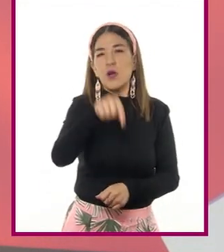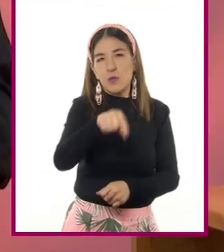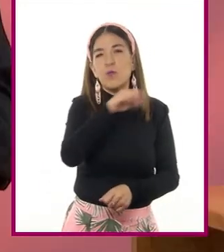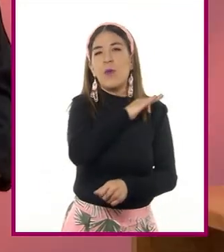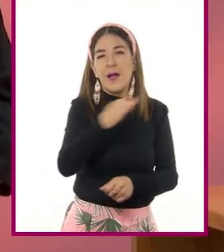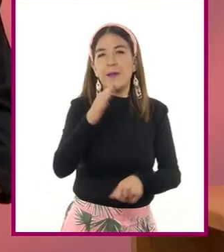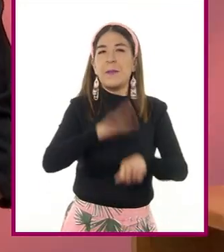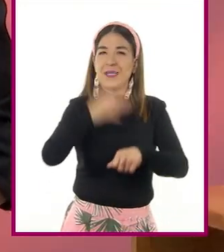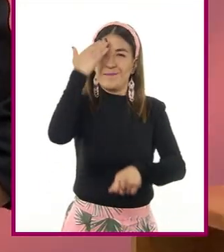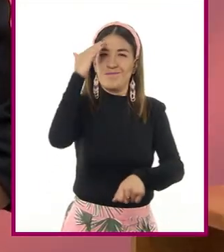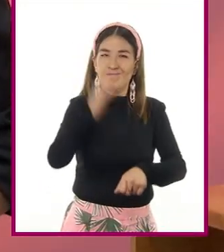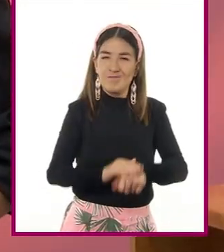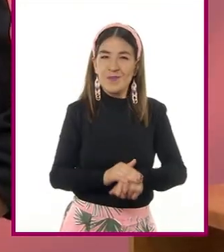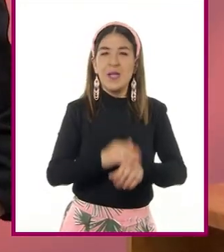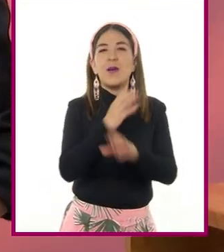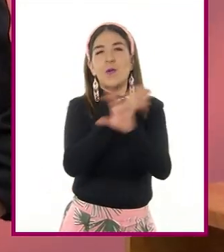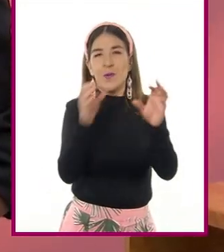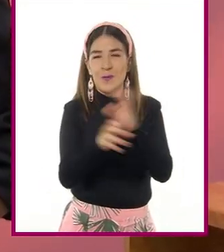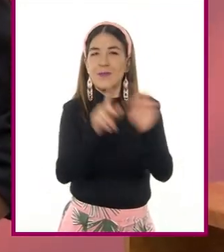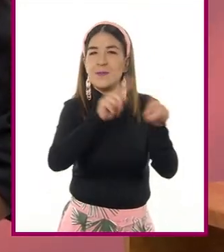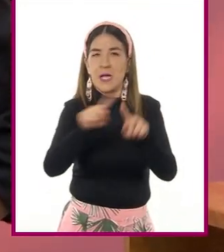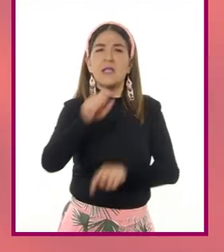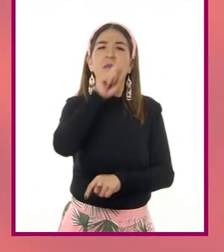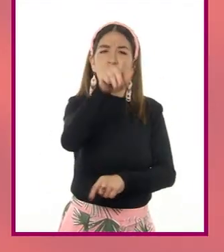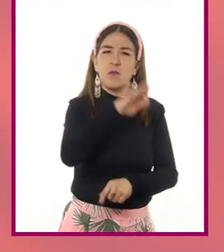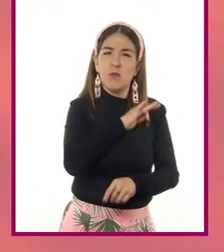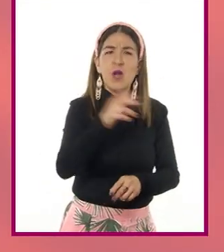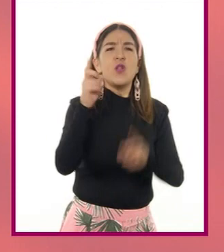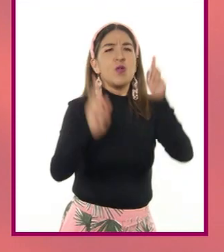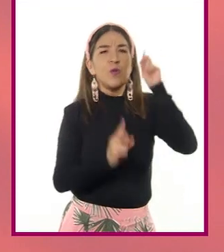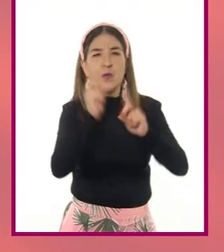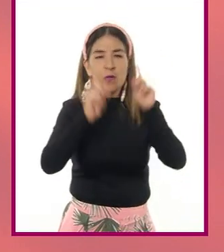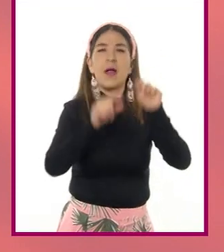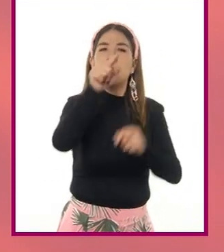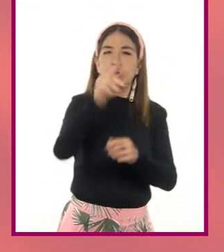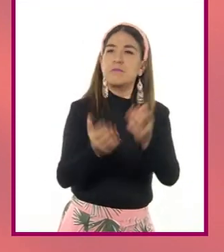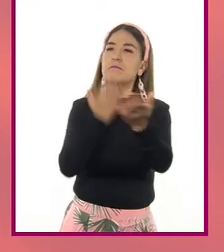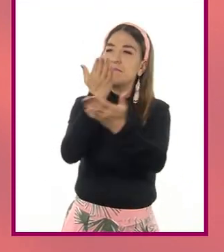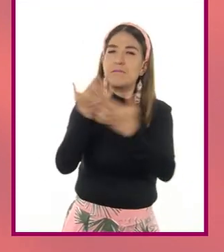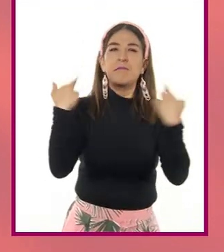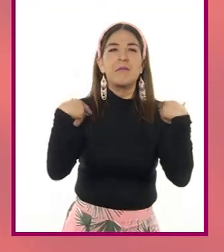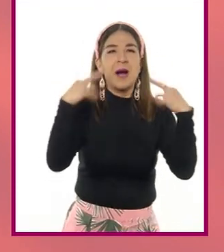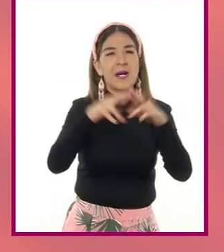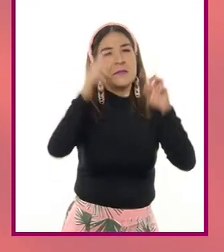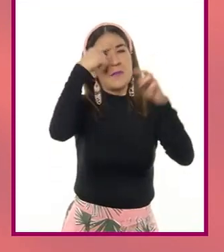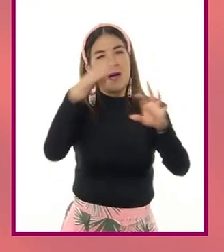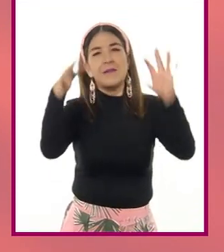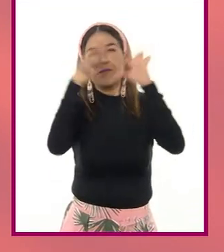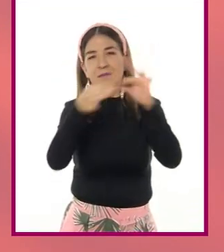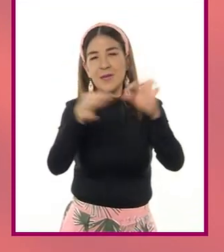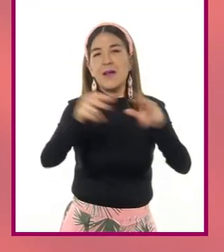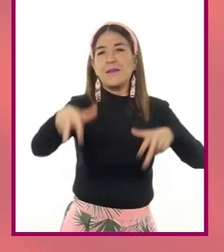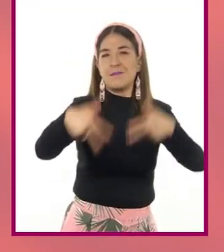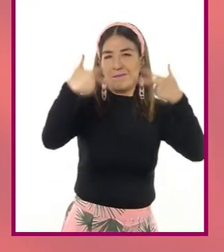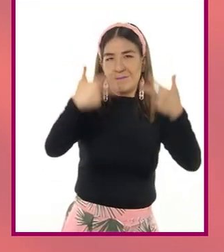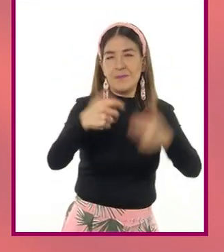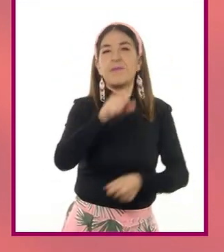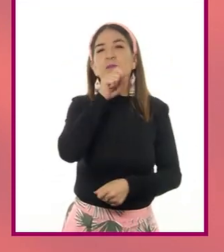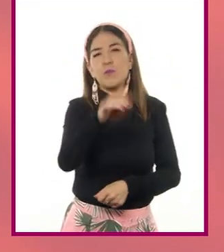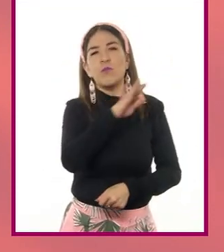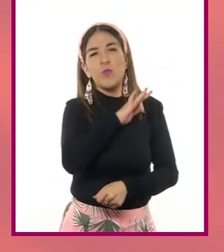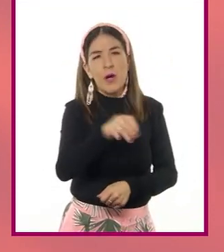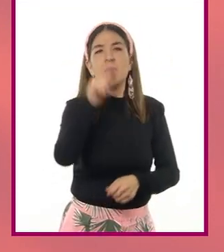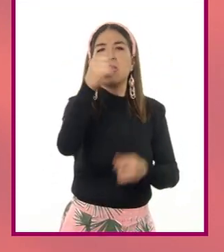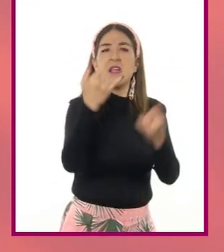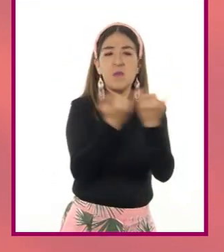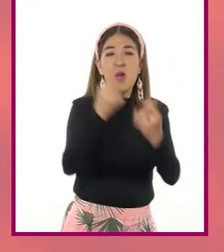conocimientos. También les recuerdo que pueden exponer sus dudas a sus maestras y maestros. Asimismo, nos pueden hacer llegar